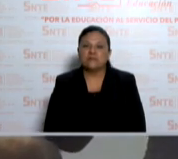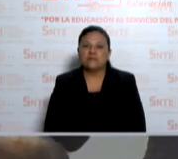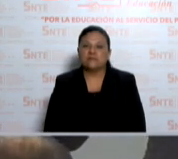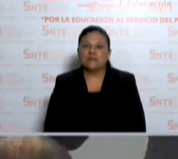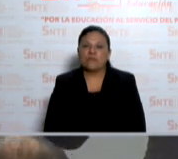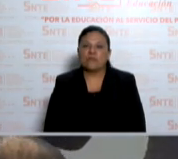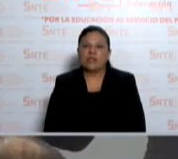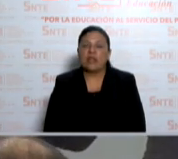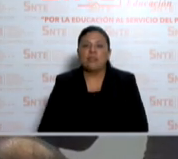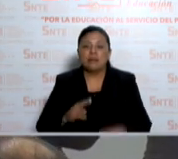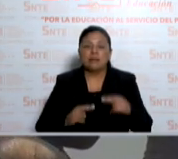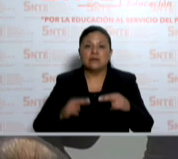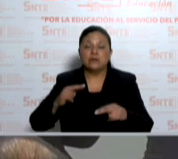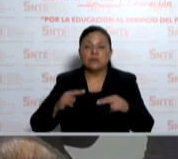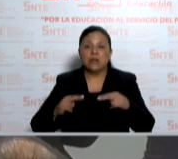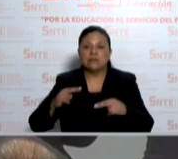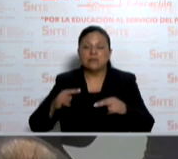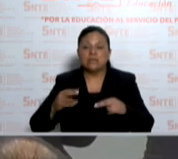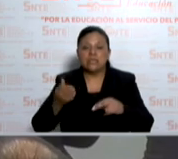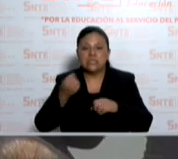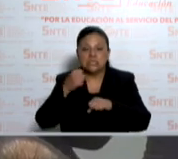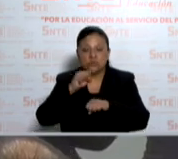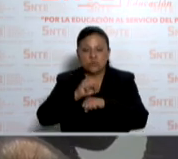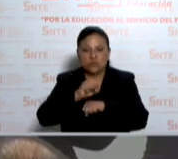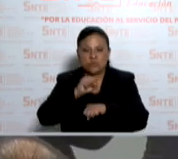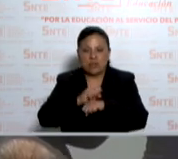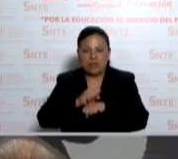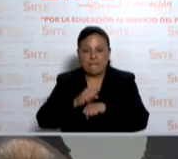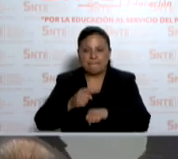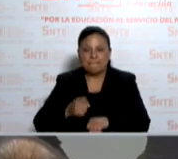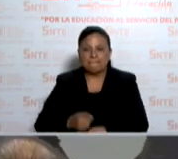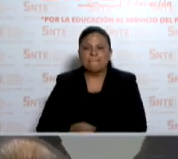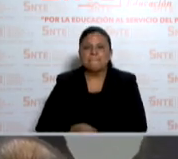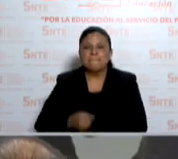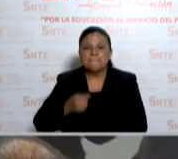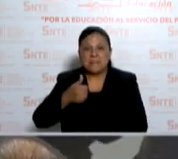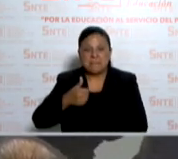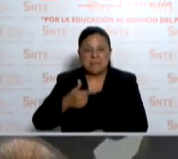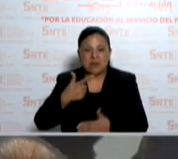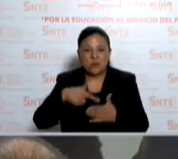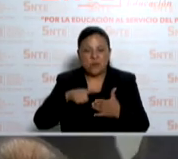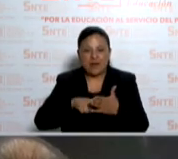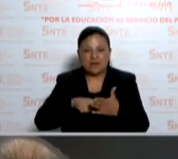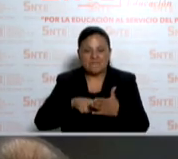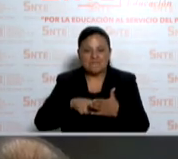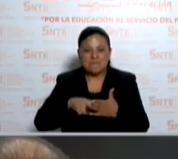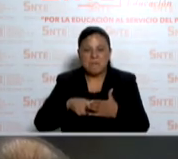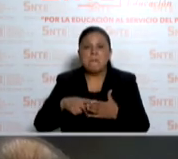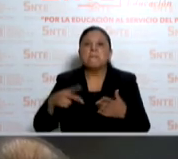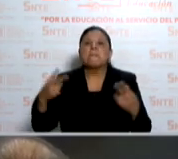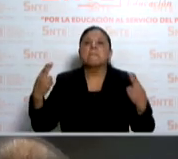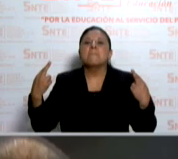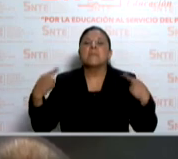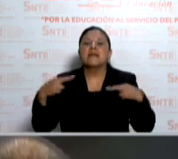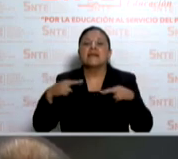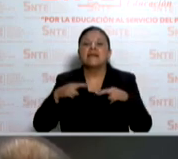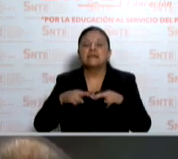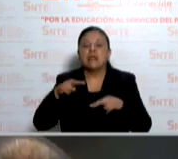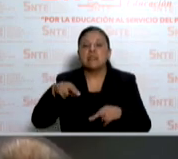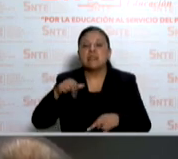De la categoría de educación secundaria, primer lugar, profesora Nayeli Belén Hernández